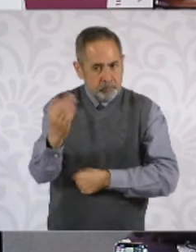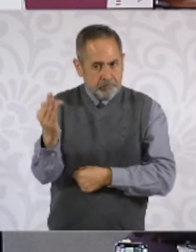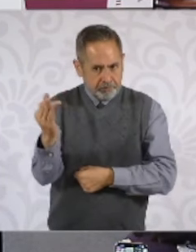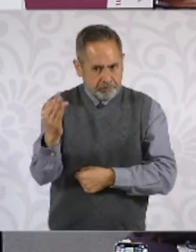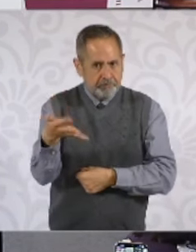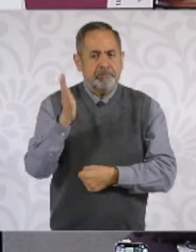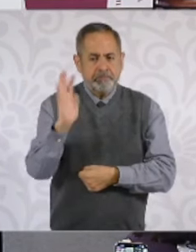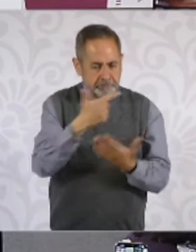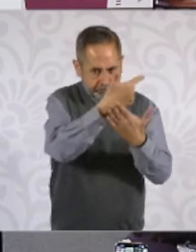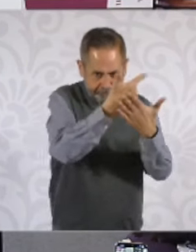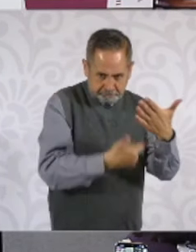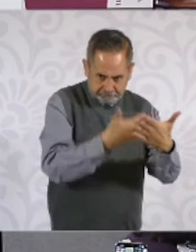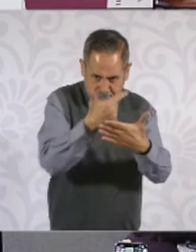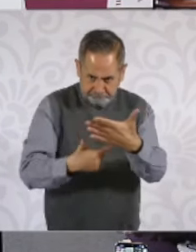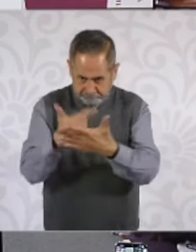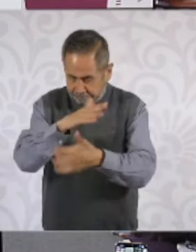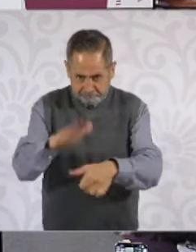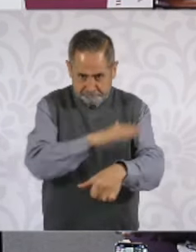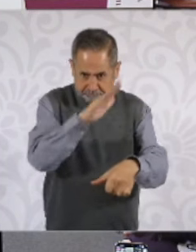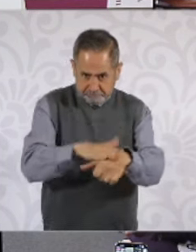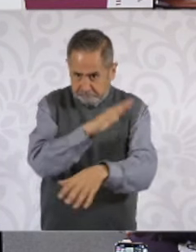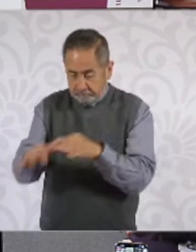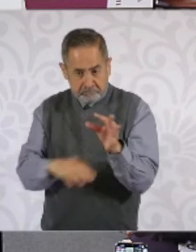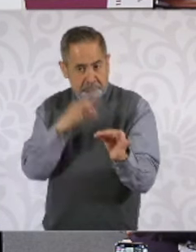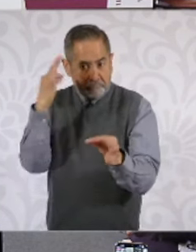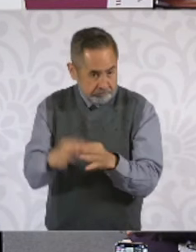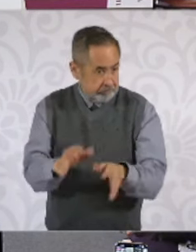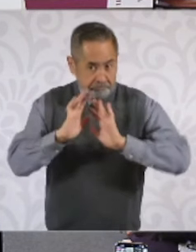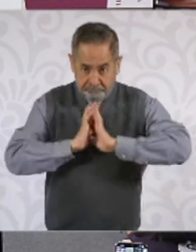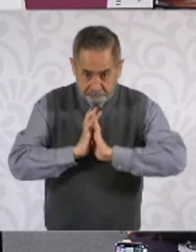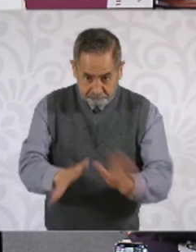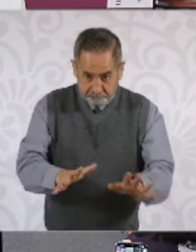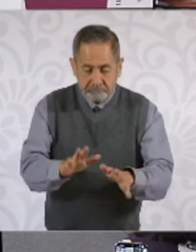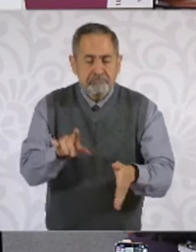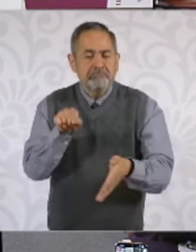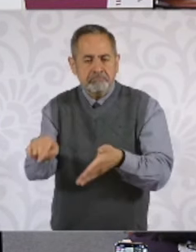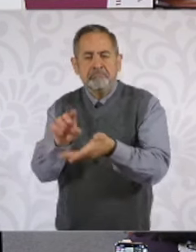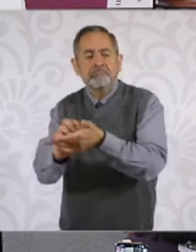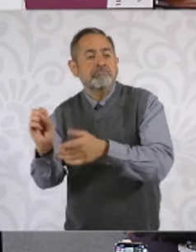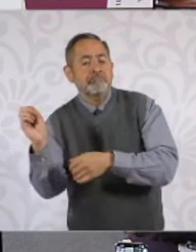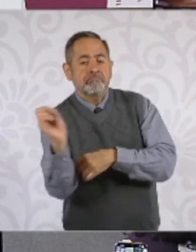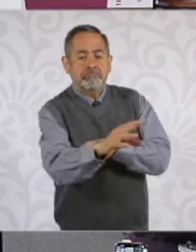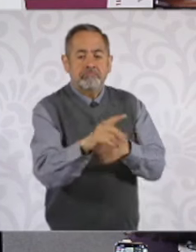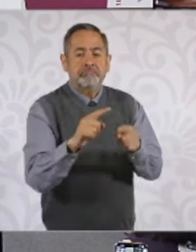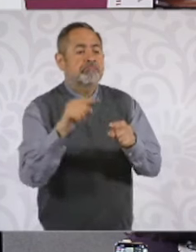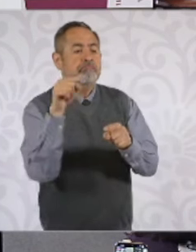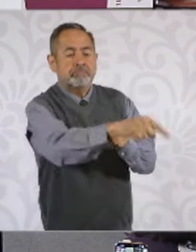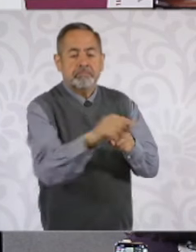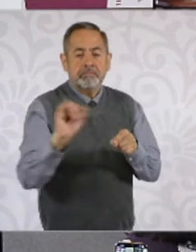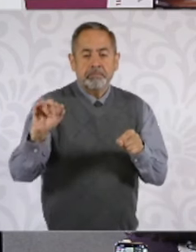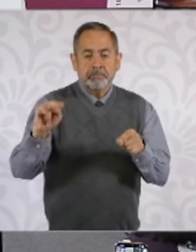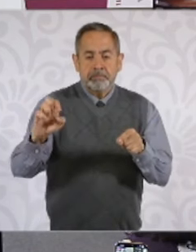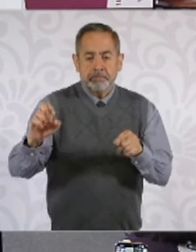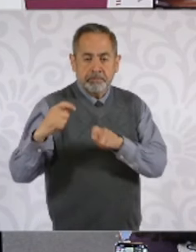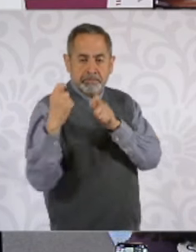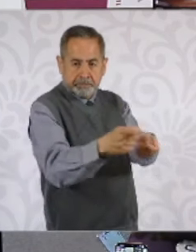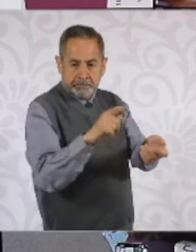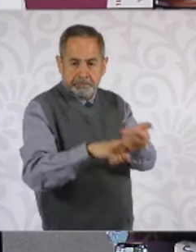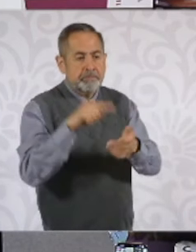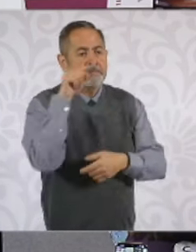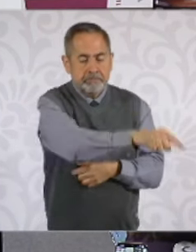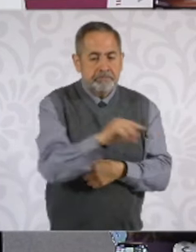listas de candidatas y candidatos, el Senado las enviará al Instituto Nacional Electoral. Antes